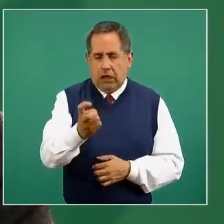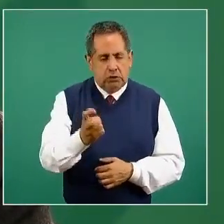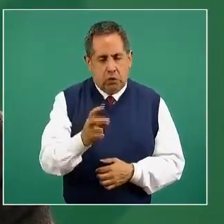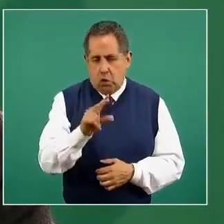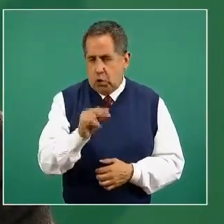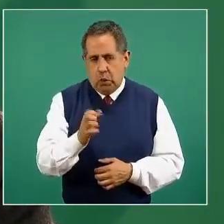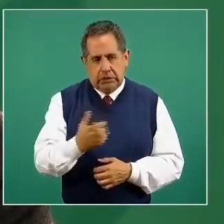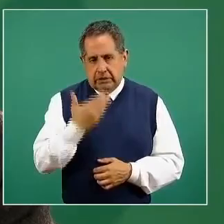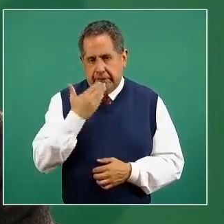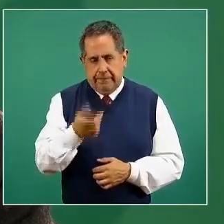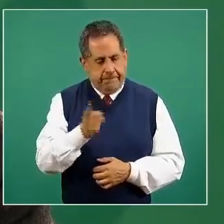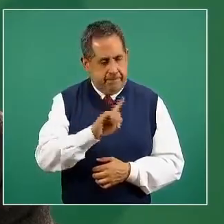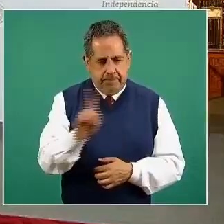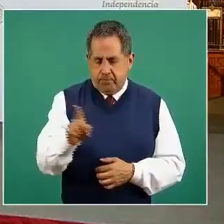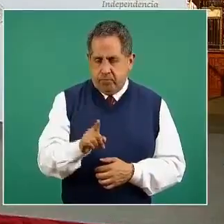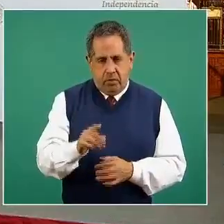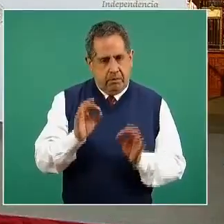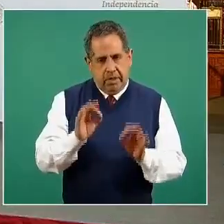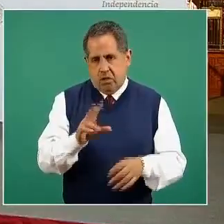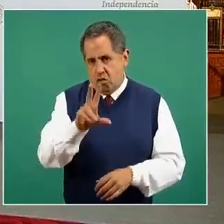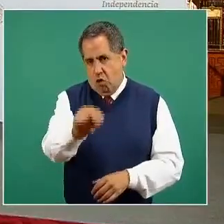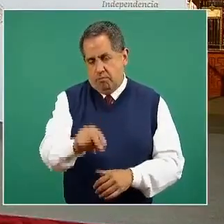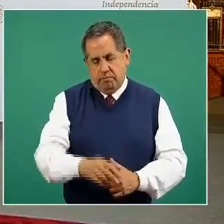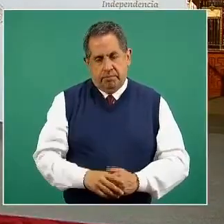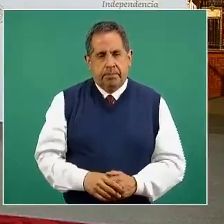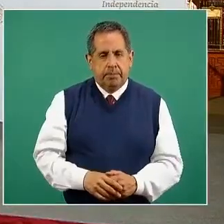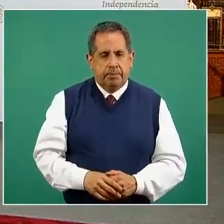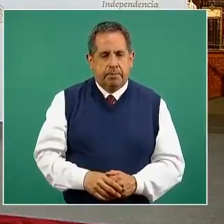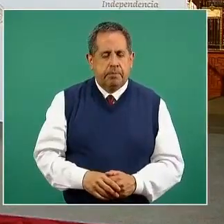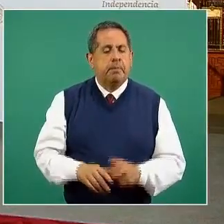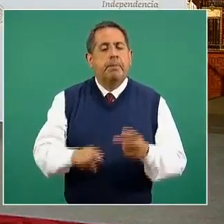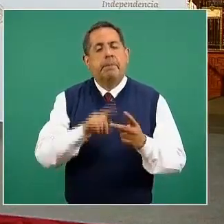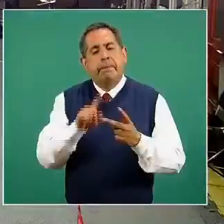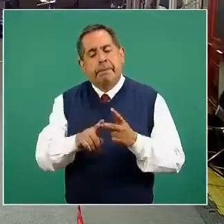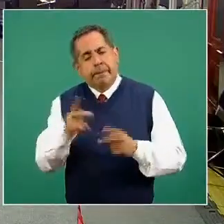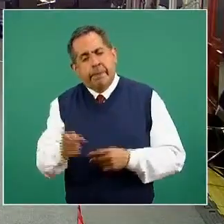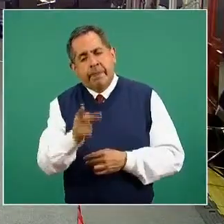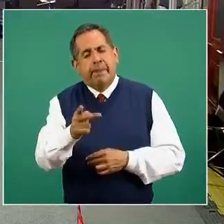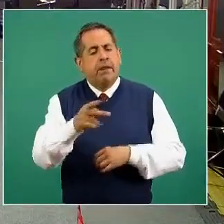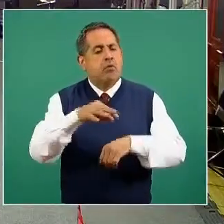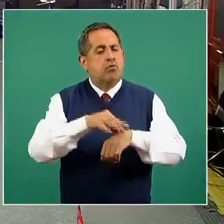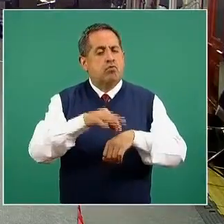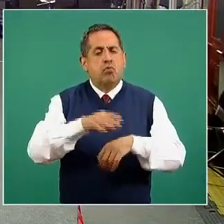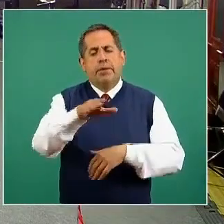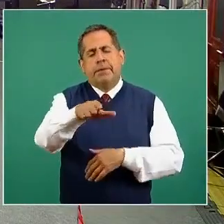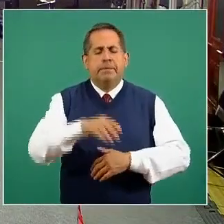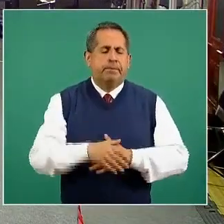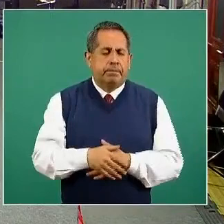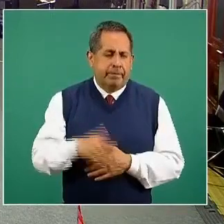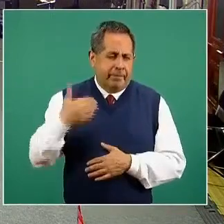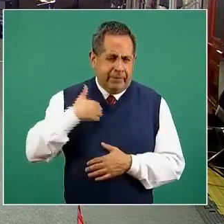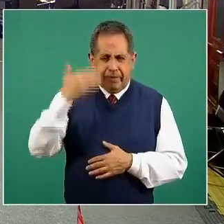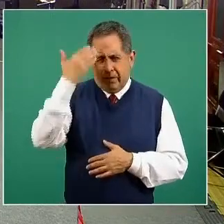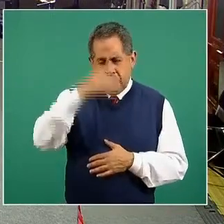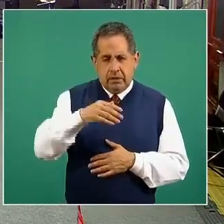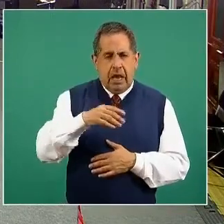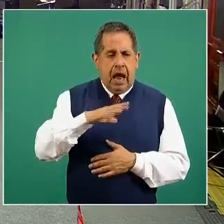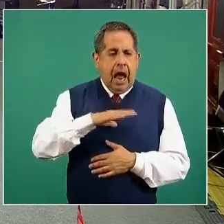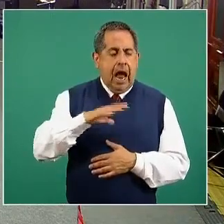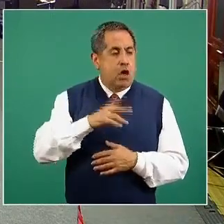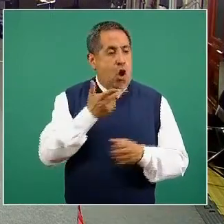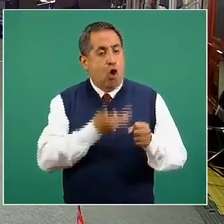luego muy inadecuada. Claro, también preguntarle, doctor, además de, yo sé que son 11